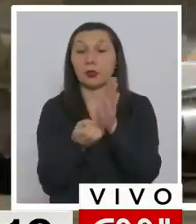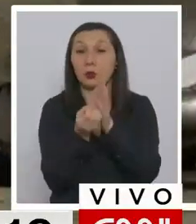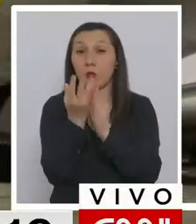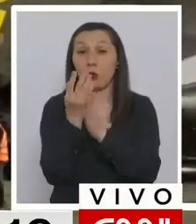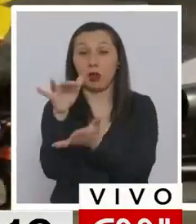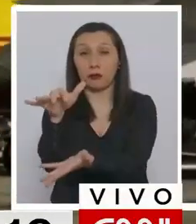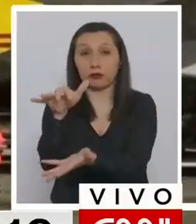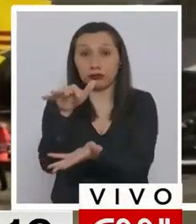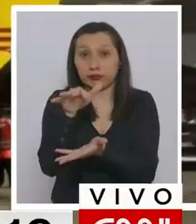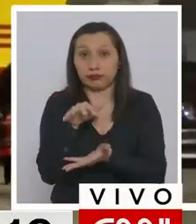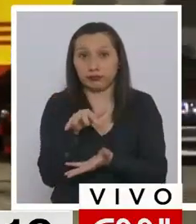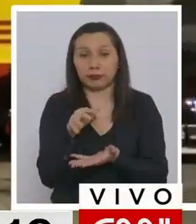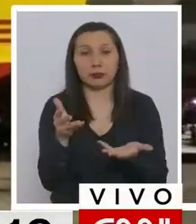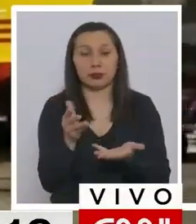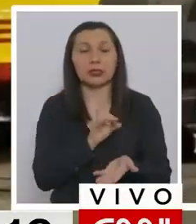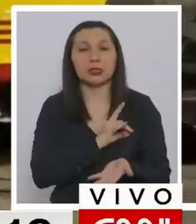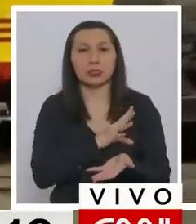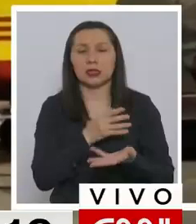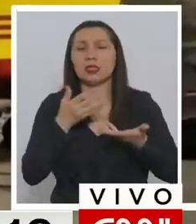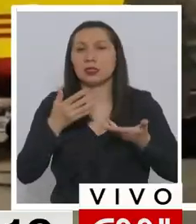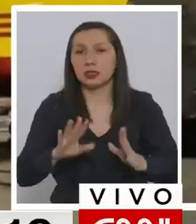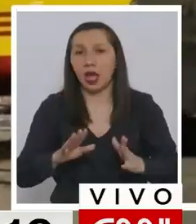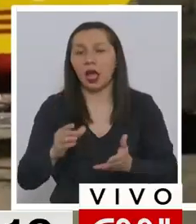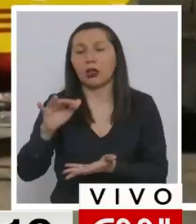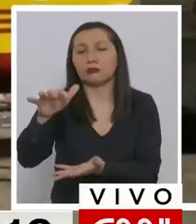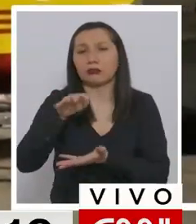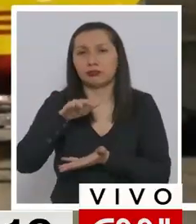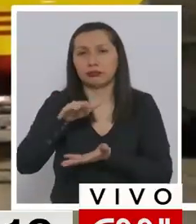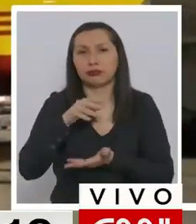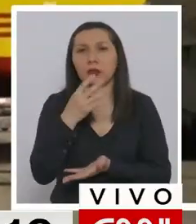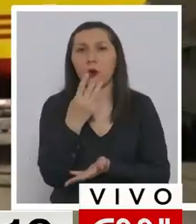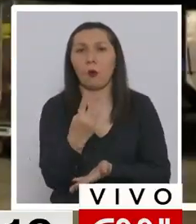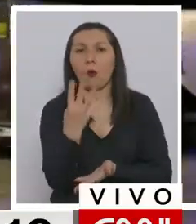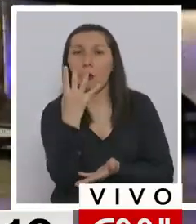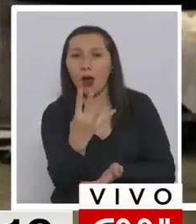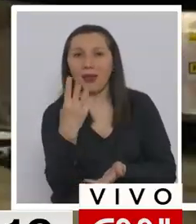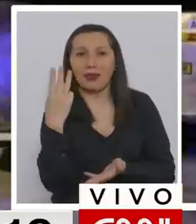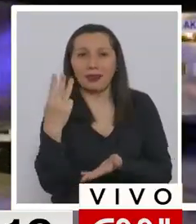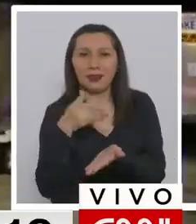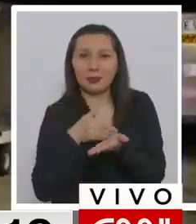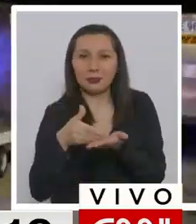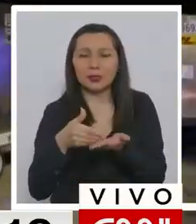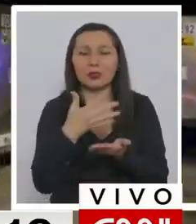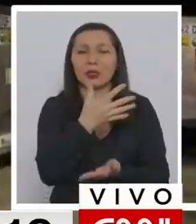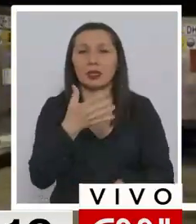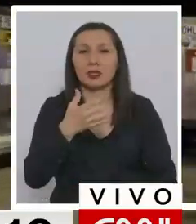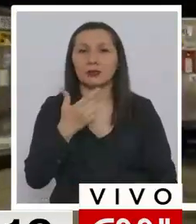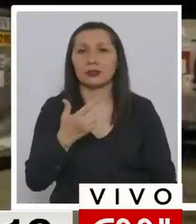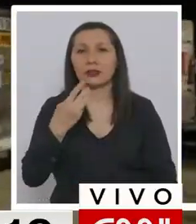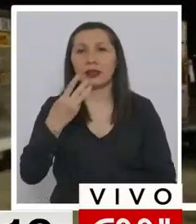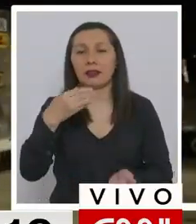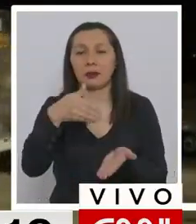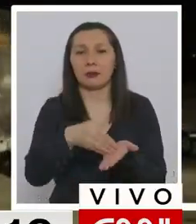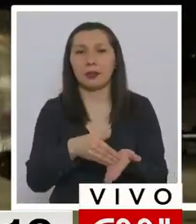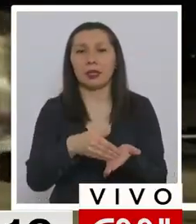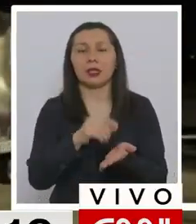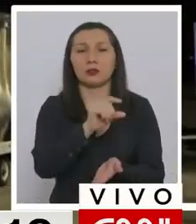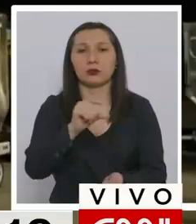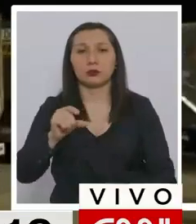de la vacunación, Chile tiene una aprobación del 80% a nivel de los líderes de Latinoamérica. Hoy